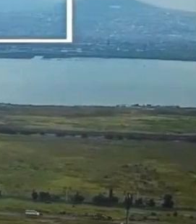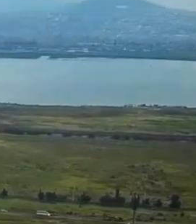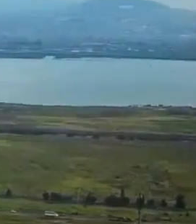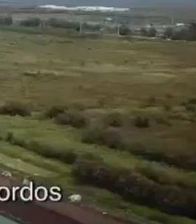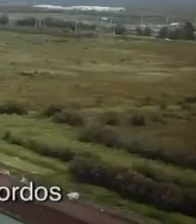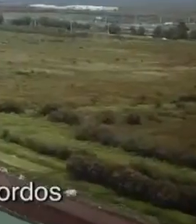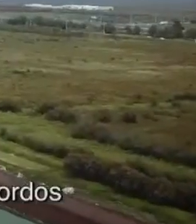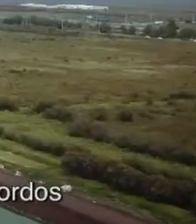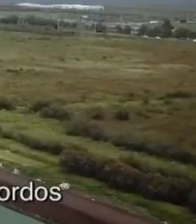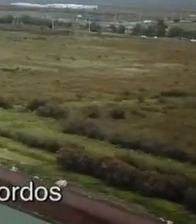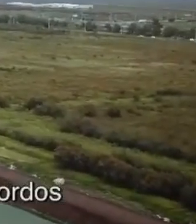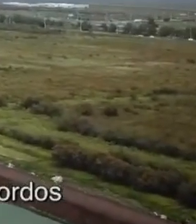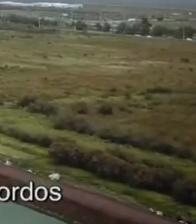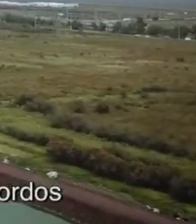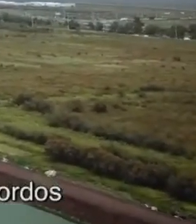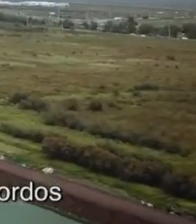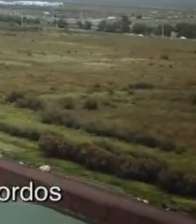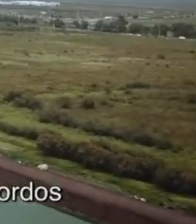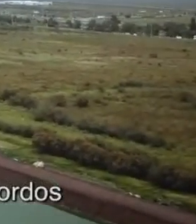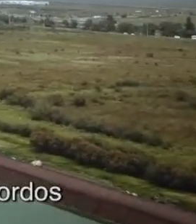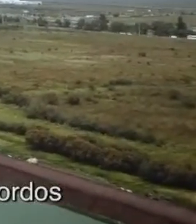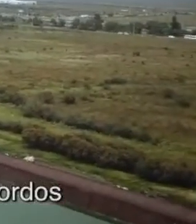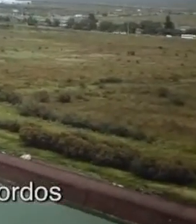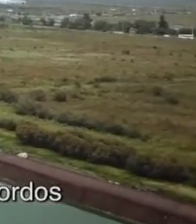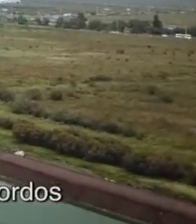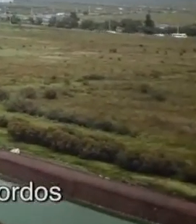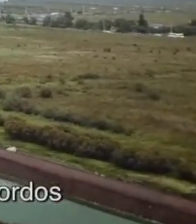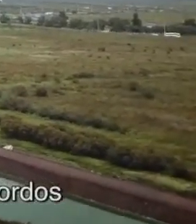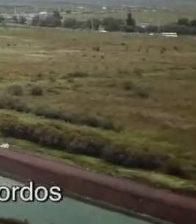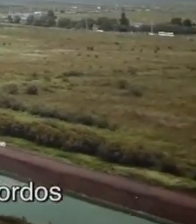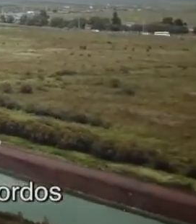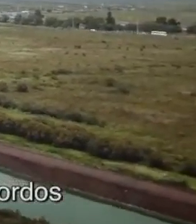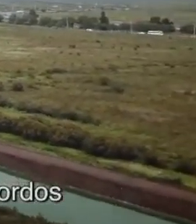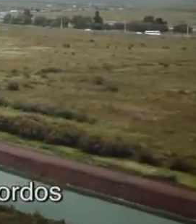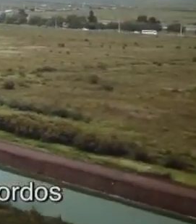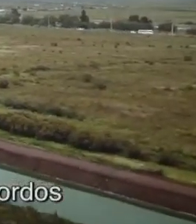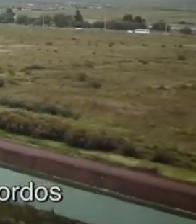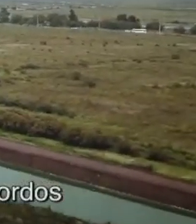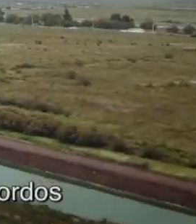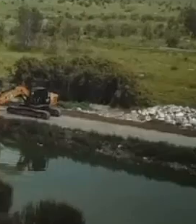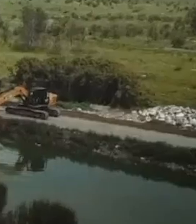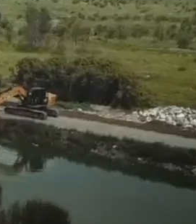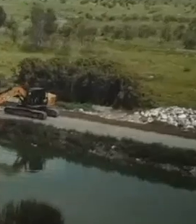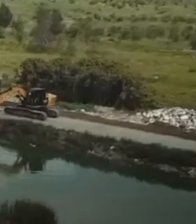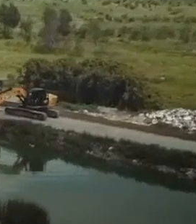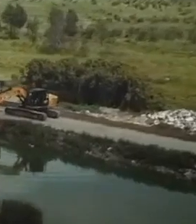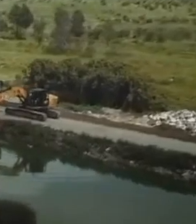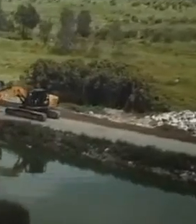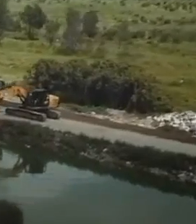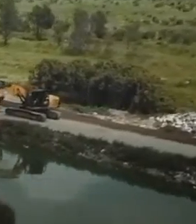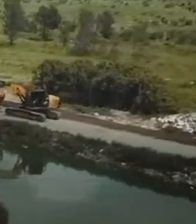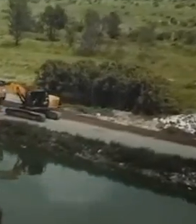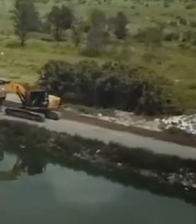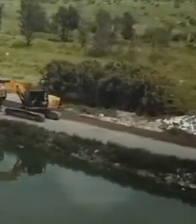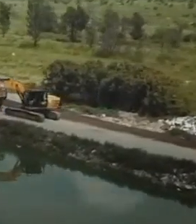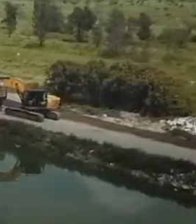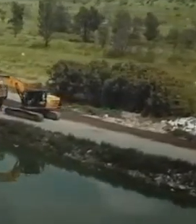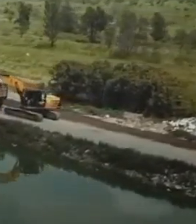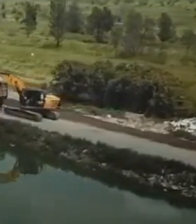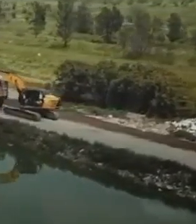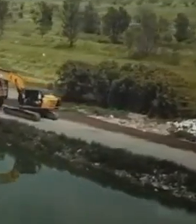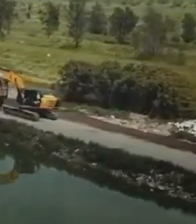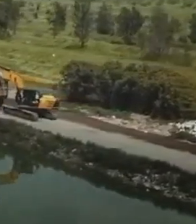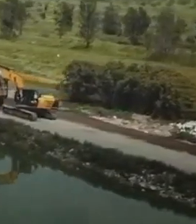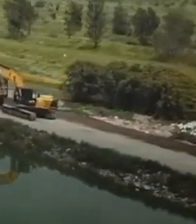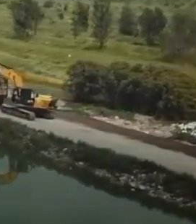Naborcarrillo. Se realizó la conformación y renivelación de bordos en la zona noroeste y sur del lago. Continúa el dragado al interior y exterior